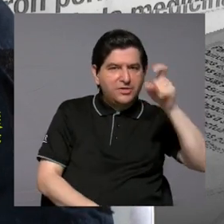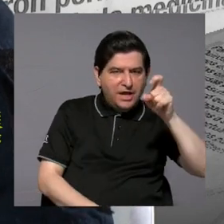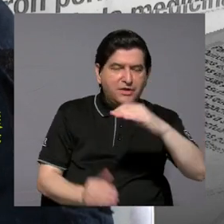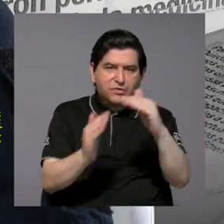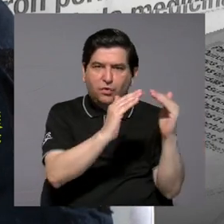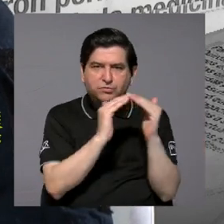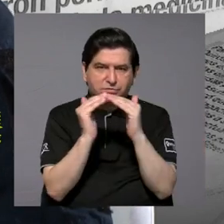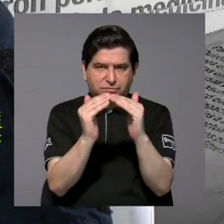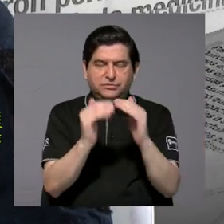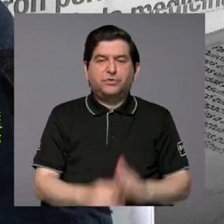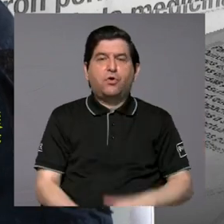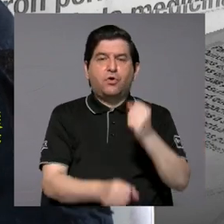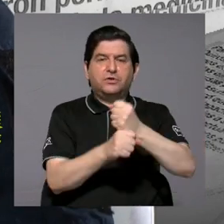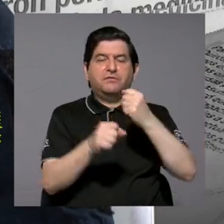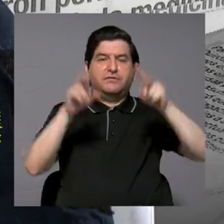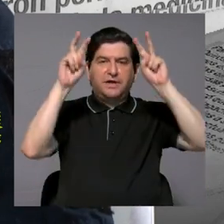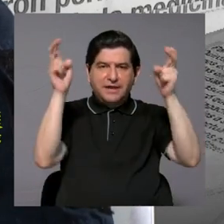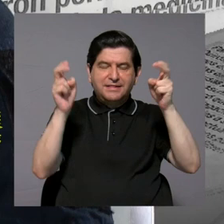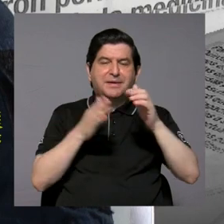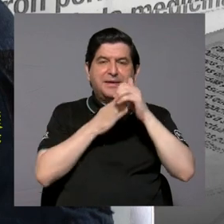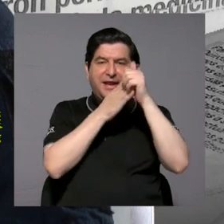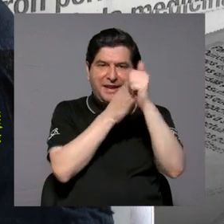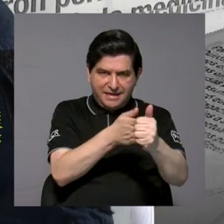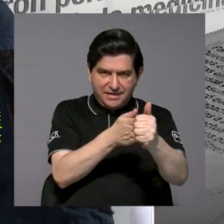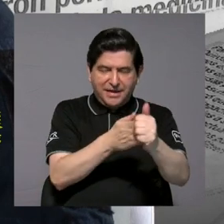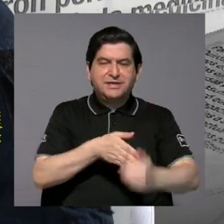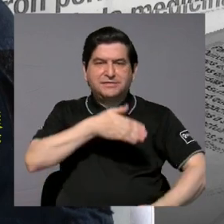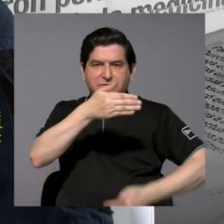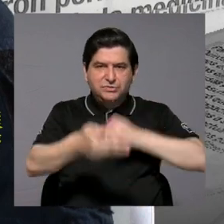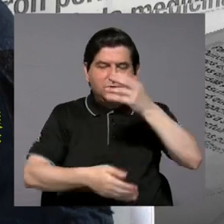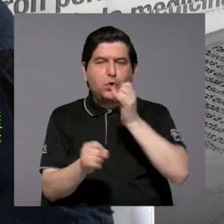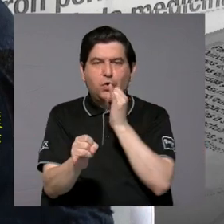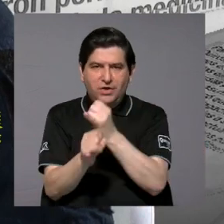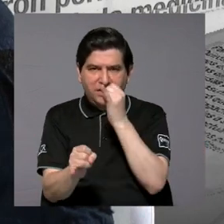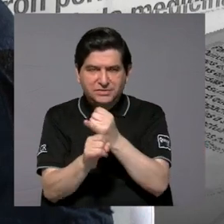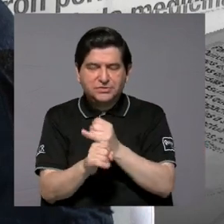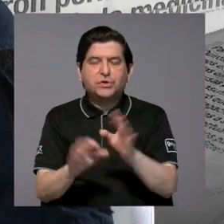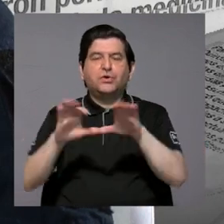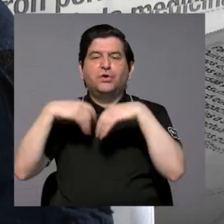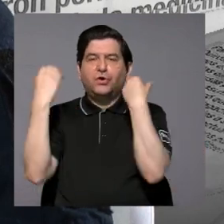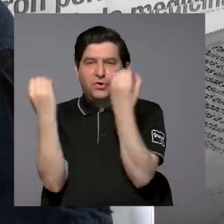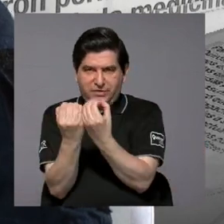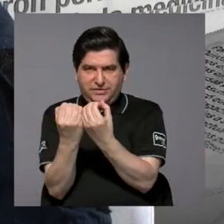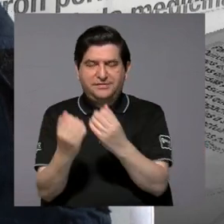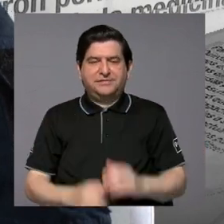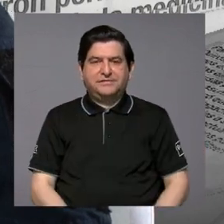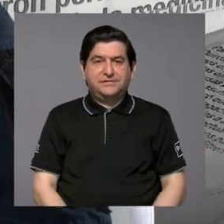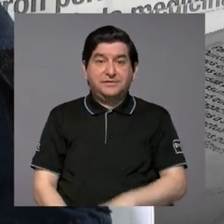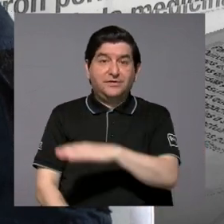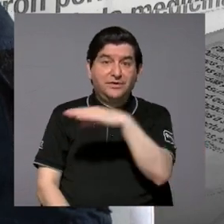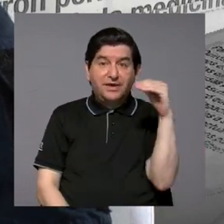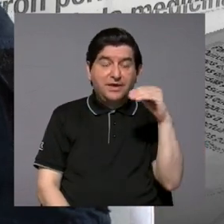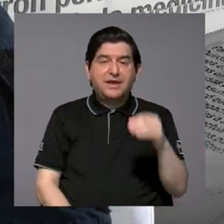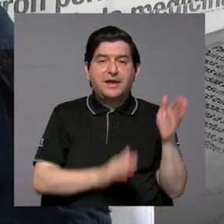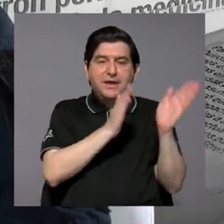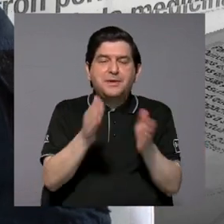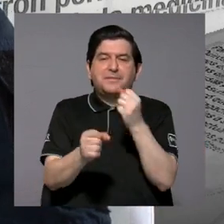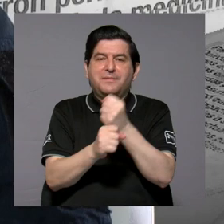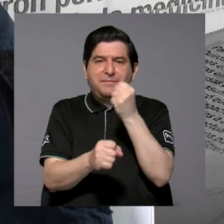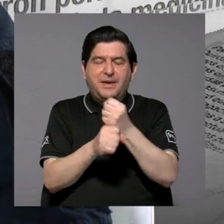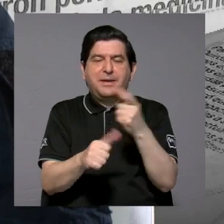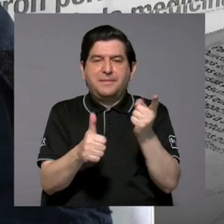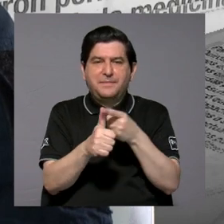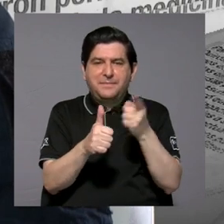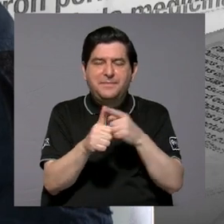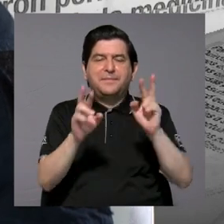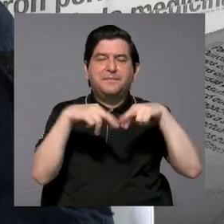comunitario trabajamos el tema de Liderazgo gestión institucional y organización y lo que es el plan de trabajo Esa es la